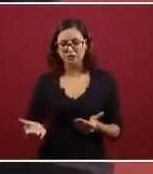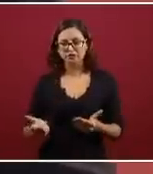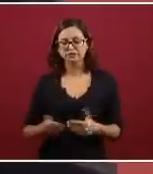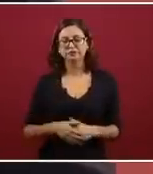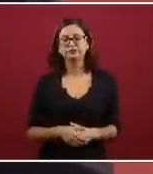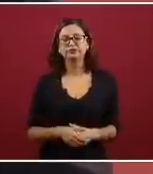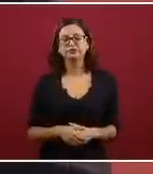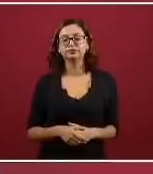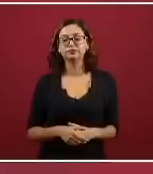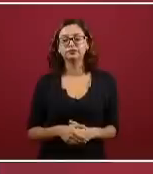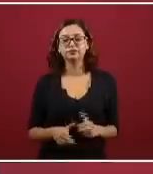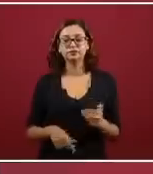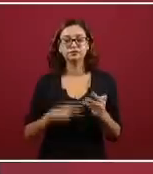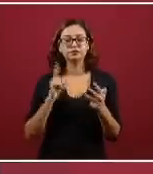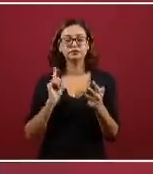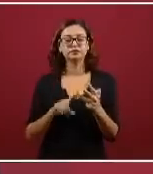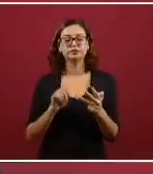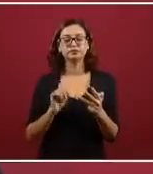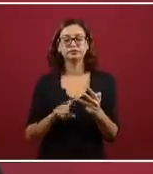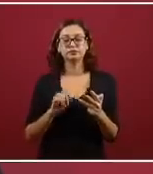Lo tercero es, repito,